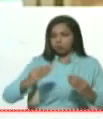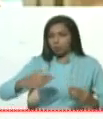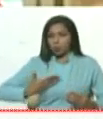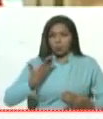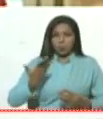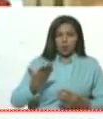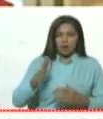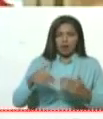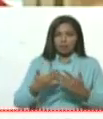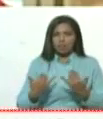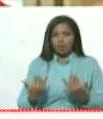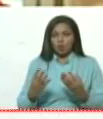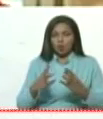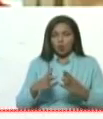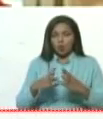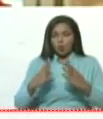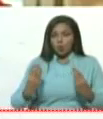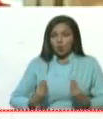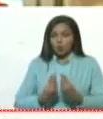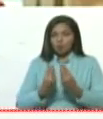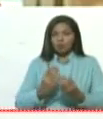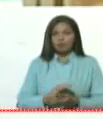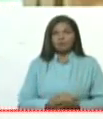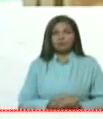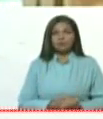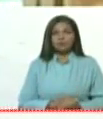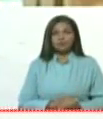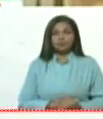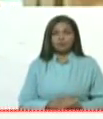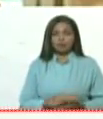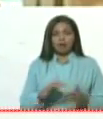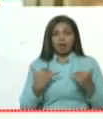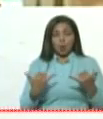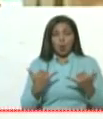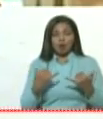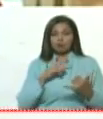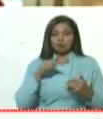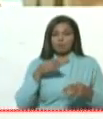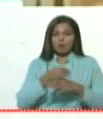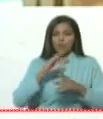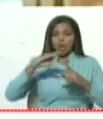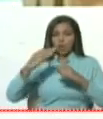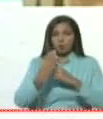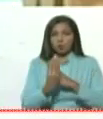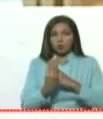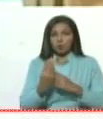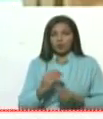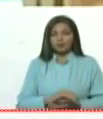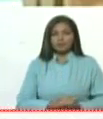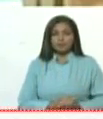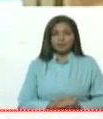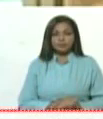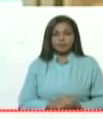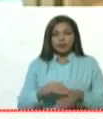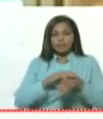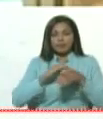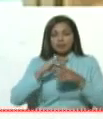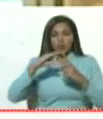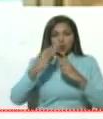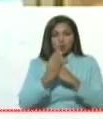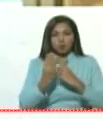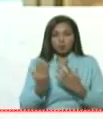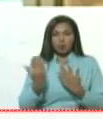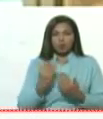es Posible y juntas. Ahora, vamos con la cultura, Ernesto. El ministro Ernesto